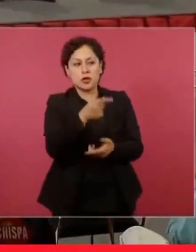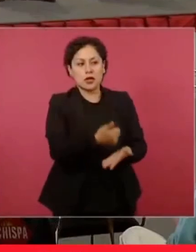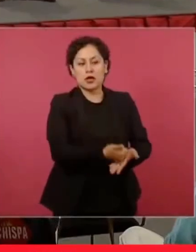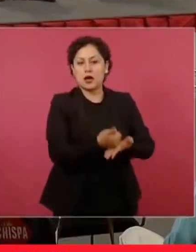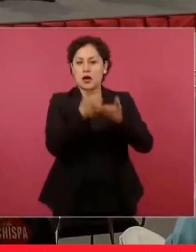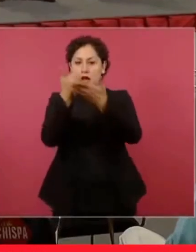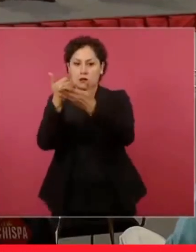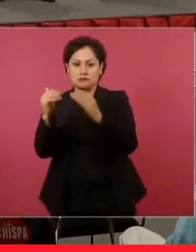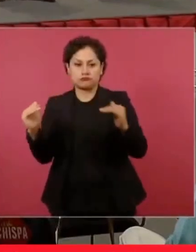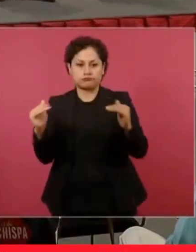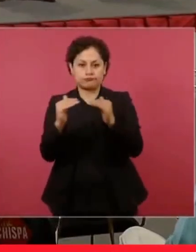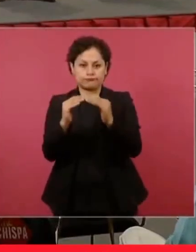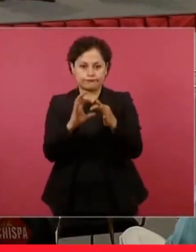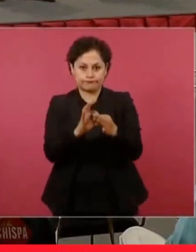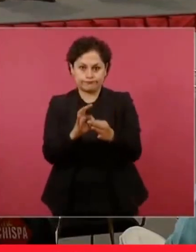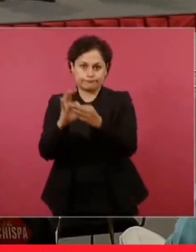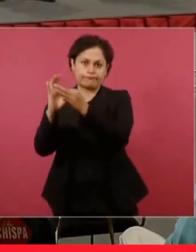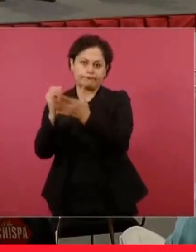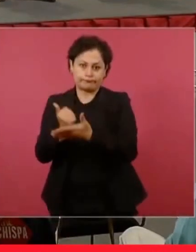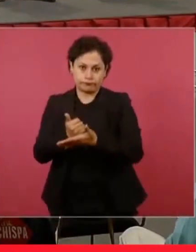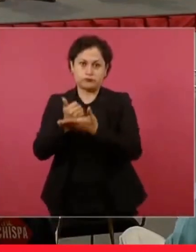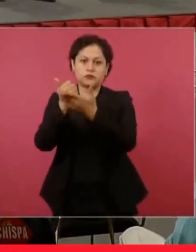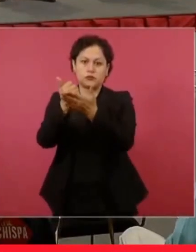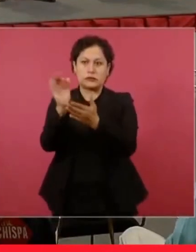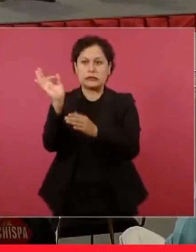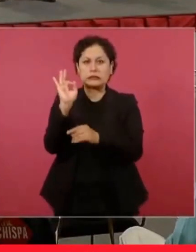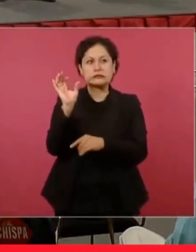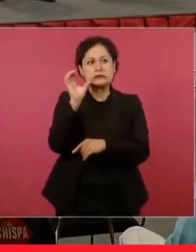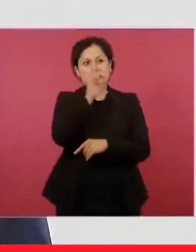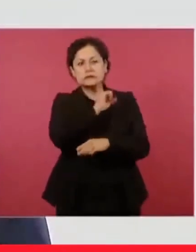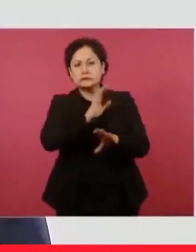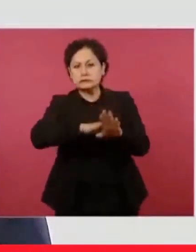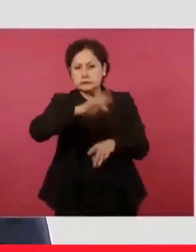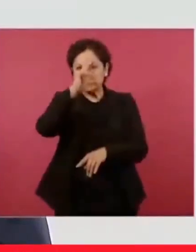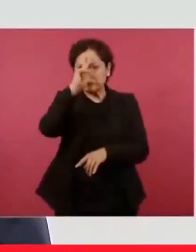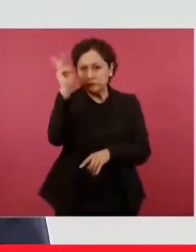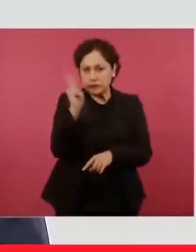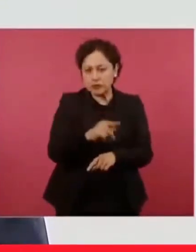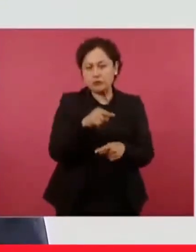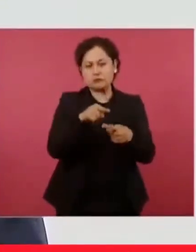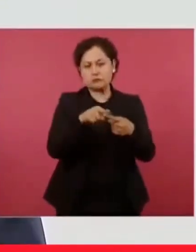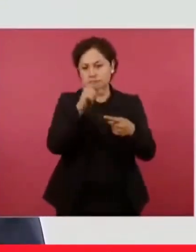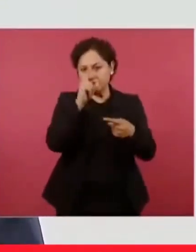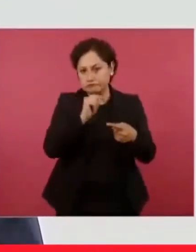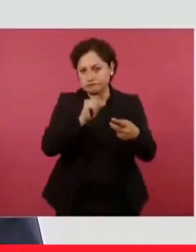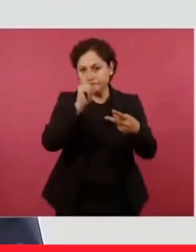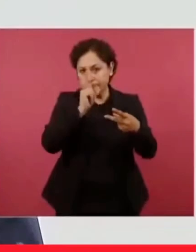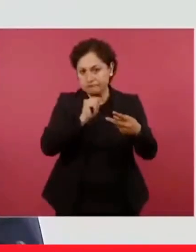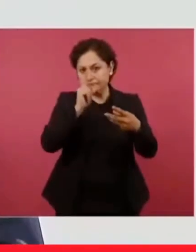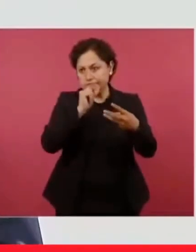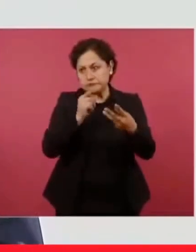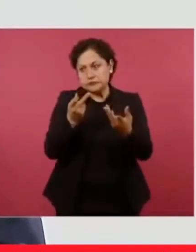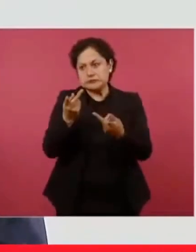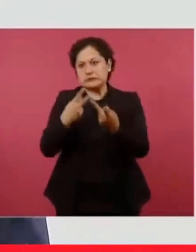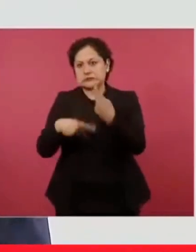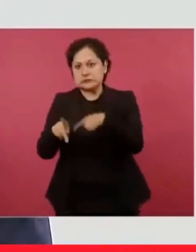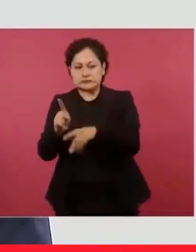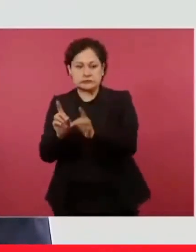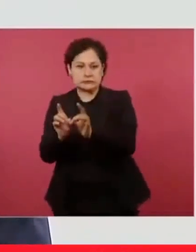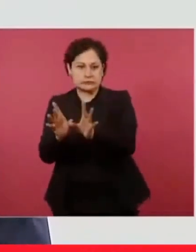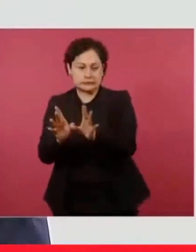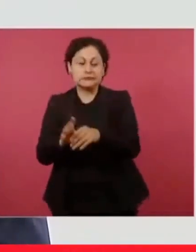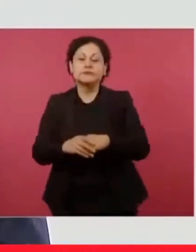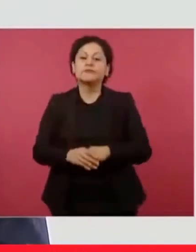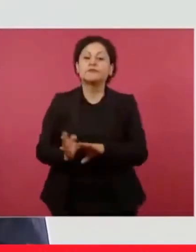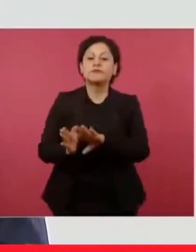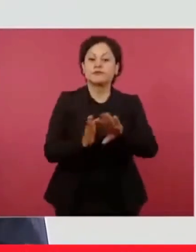permite compensar esos cambios bruscos que pudiéramos tener en la demanda. Adicionalmente, como estaba planeado, teníamos una